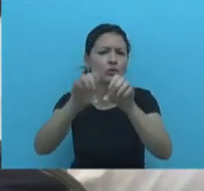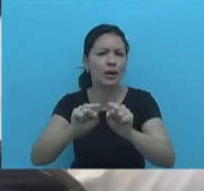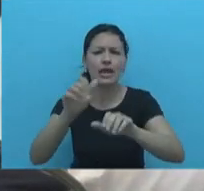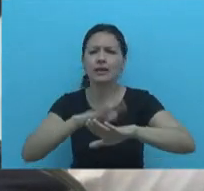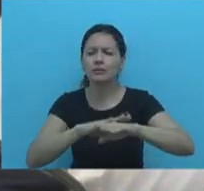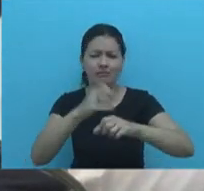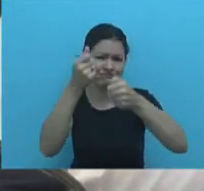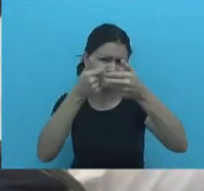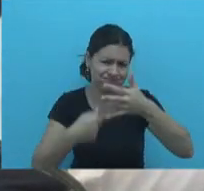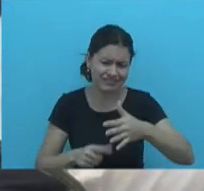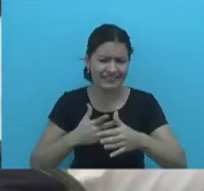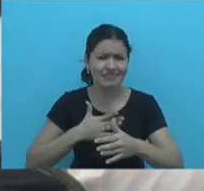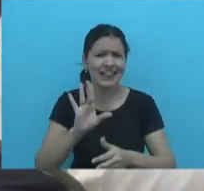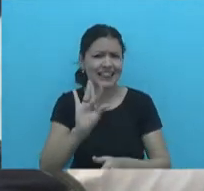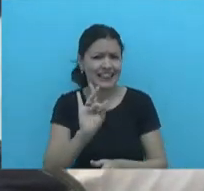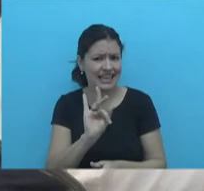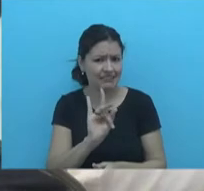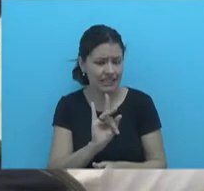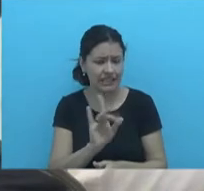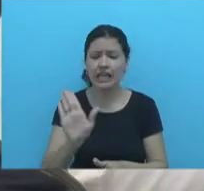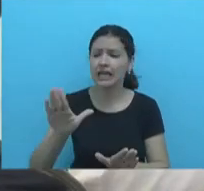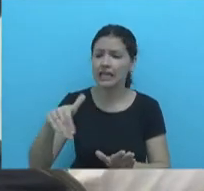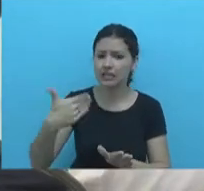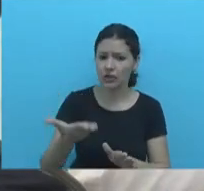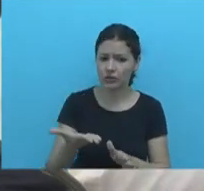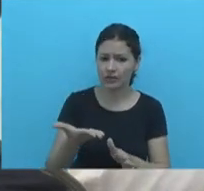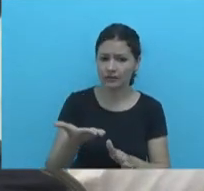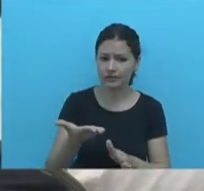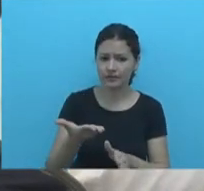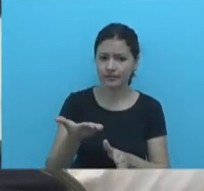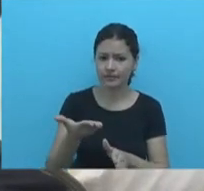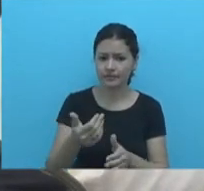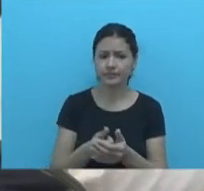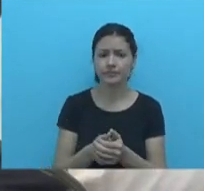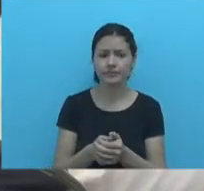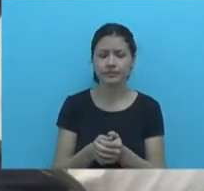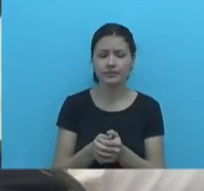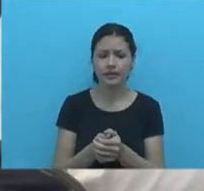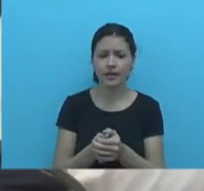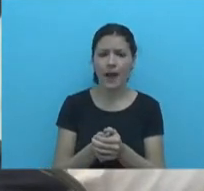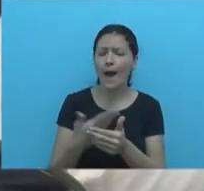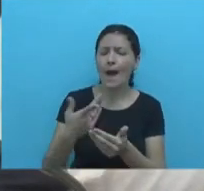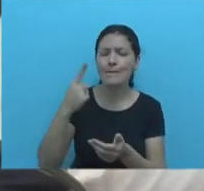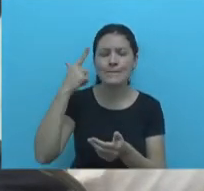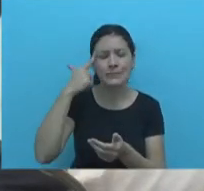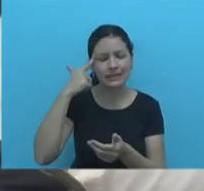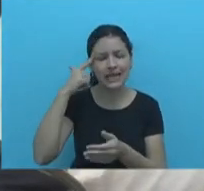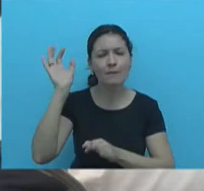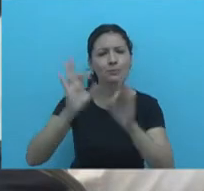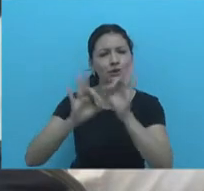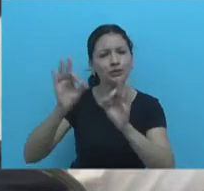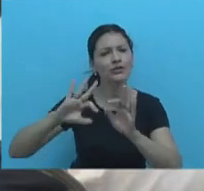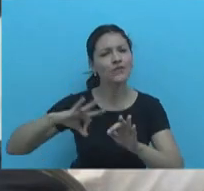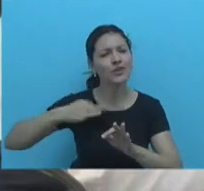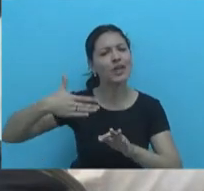obstante, consideramos que recibir insumos sobre los lineamientos que fundamentan y orientan la construcción de un proyecto de vida es de suma importancia para que nuestros